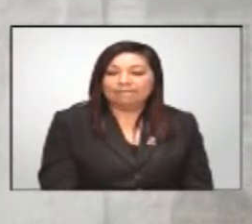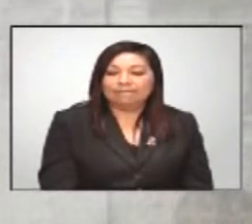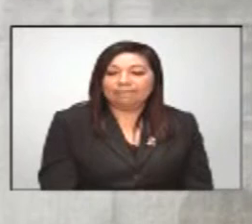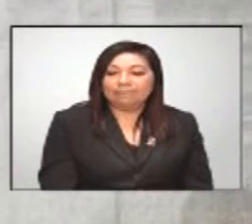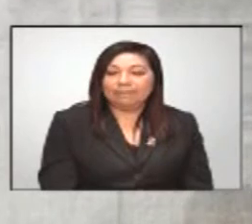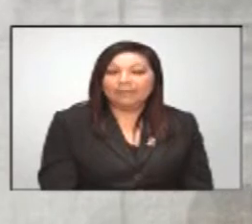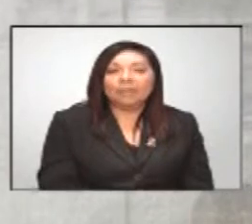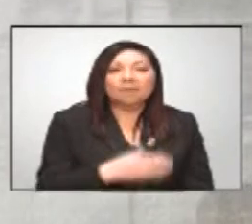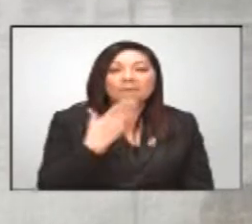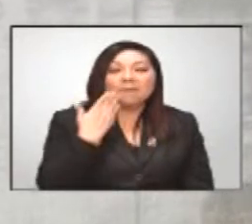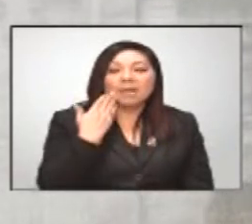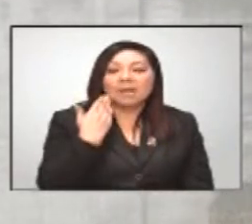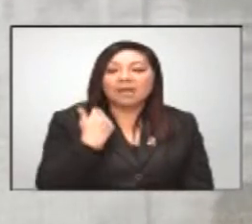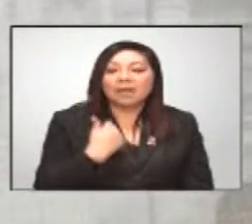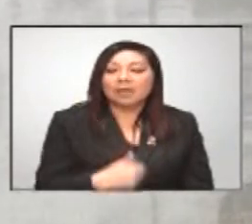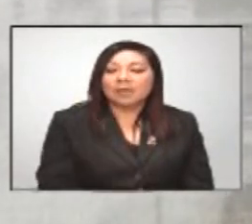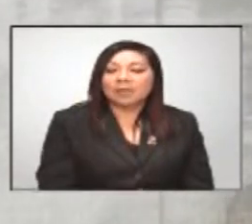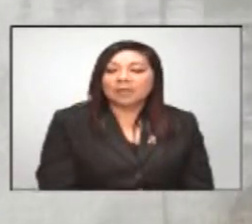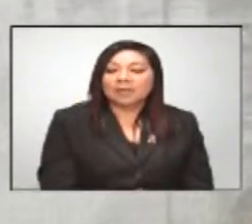En blanco.